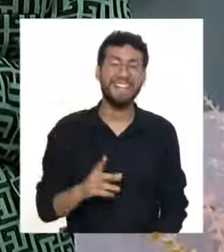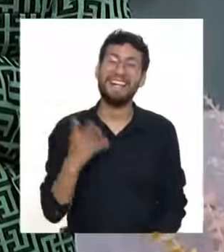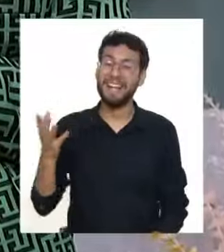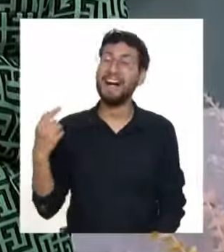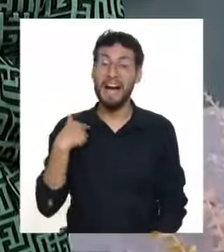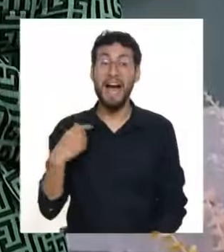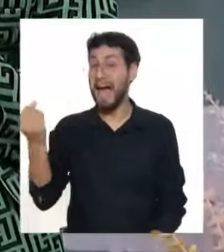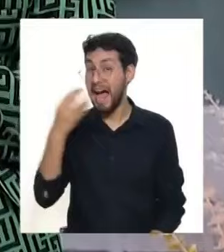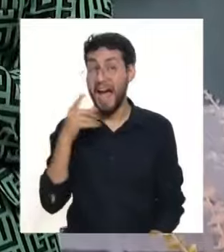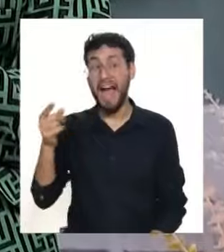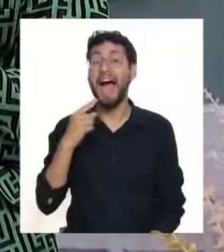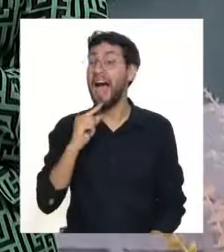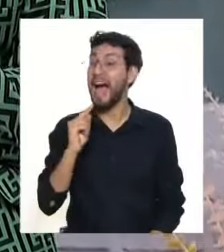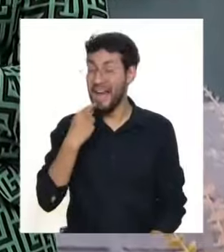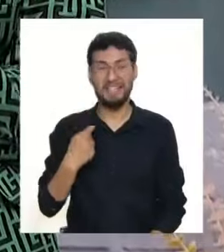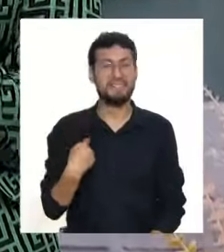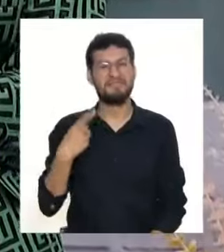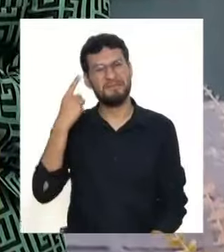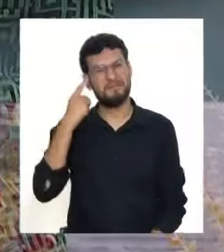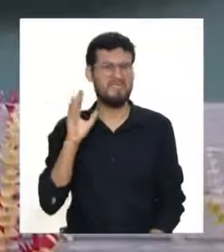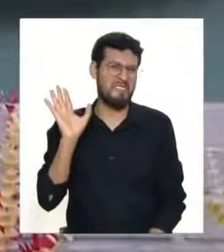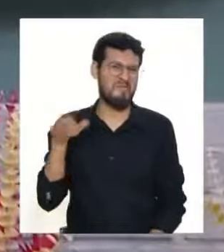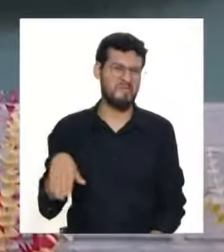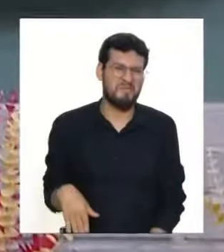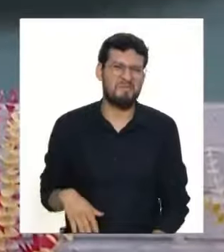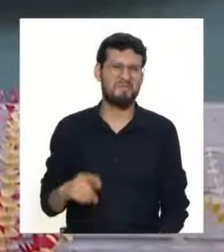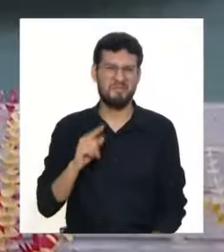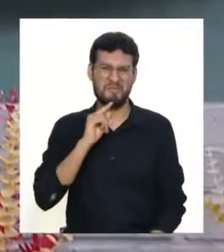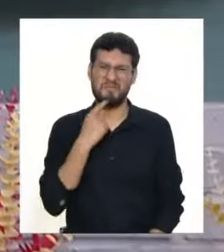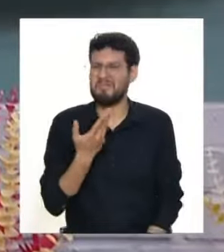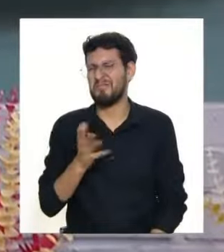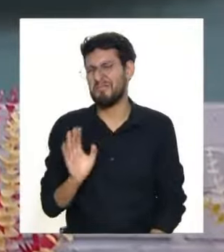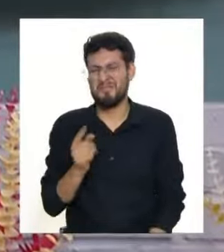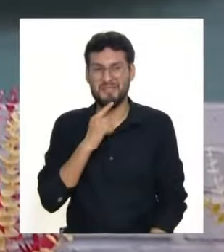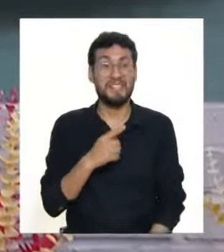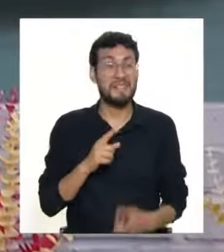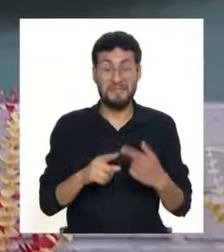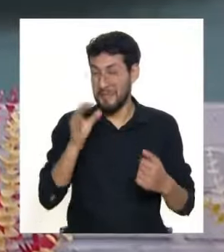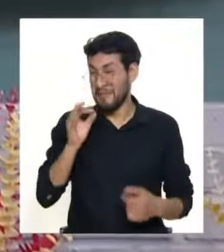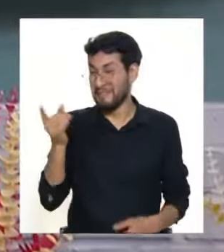Cuando me dijeron que eso era ácido, yo dije, ¿qué más ácido que el limón? No puede probar haber.